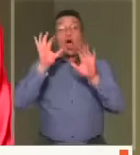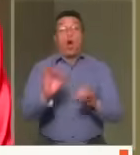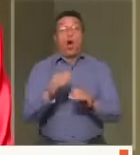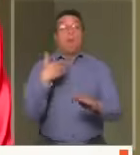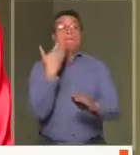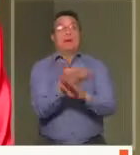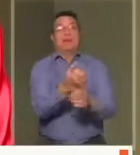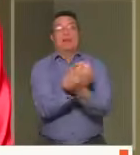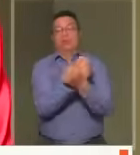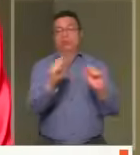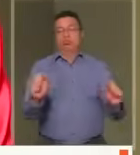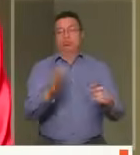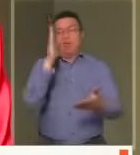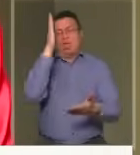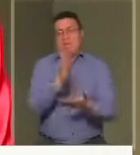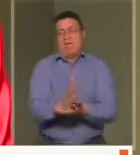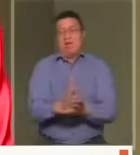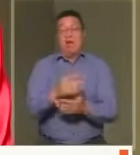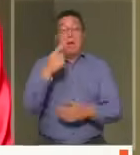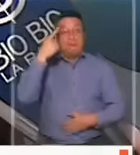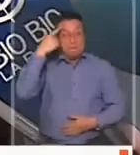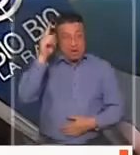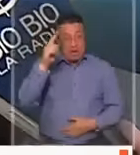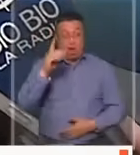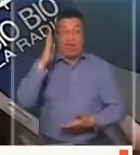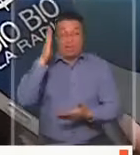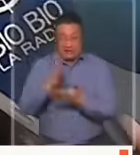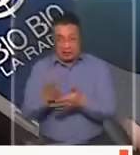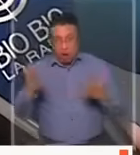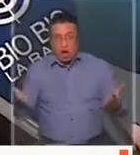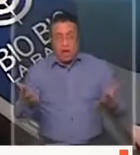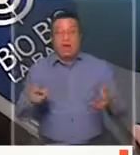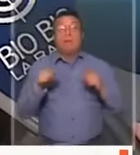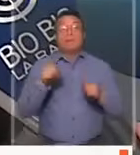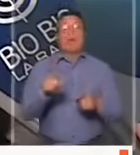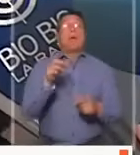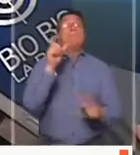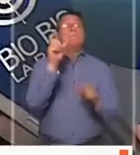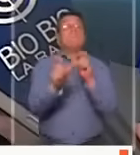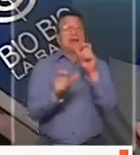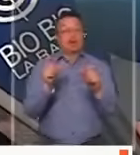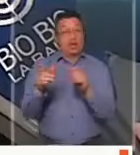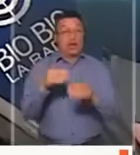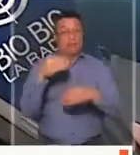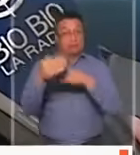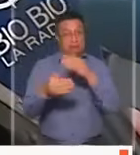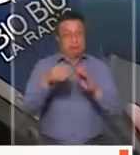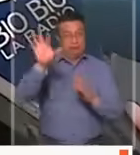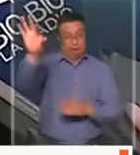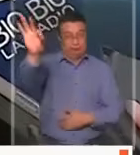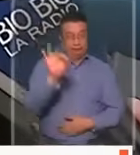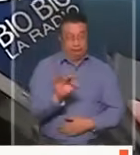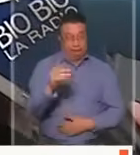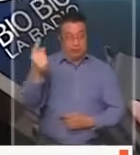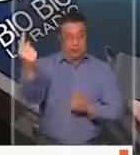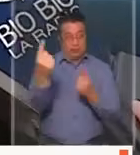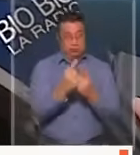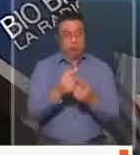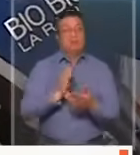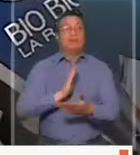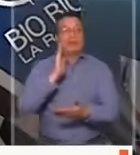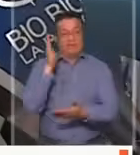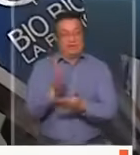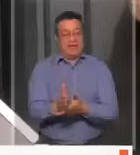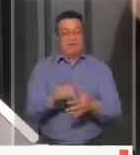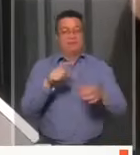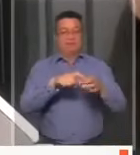como corresponde. Pero tomando decisiones. Personas que estén en proceso de formalización deberían